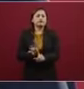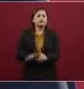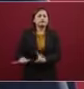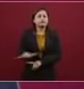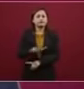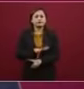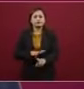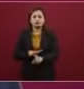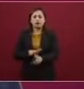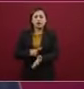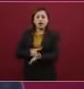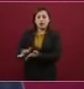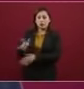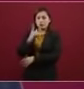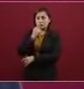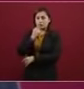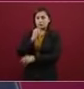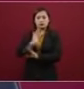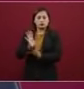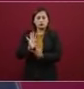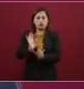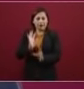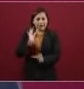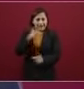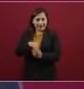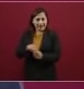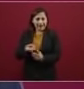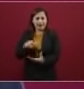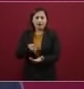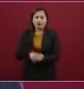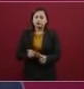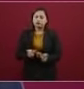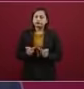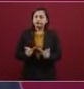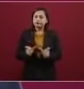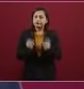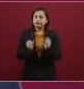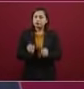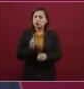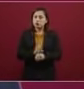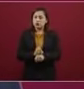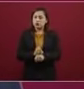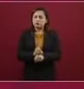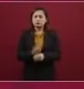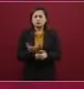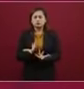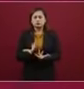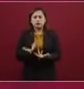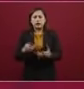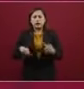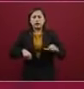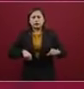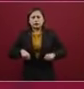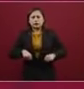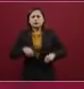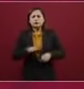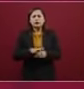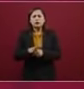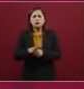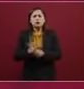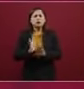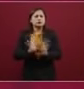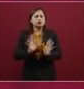la seguridad pública, sino dentro del ámbito de la seguridad pública. Y entonces vamos a tener la facultad legal de actuar,